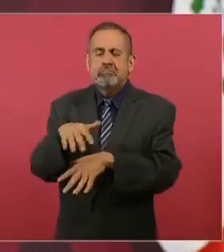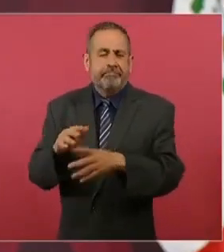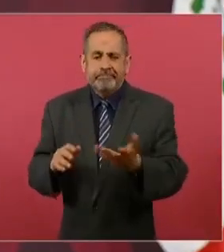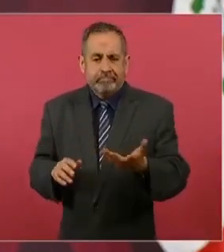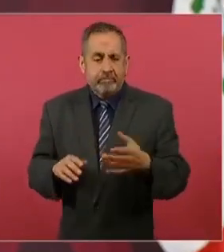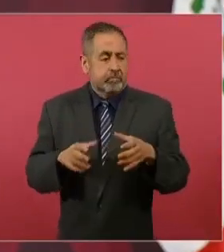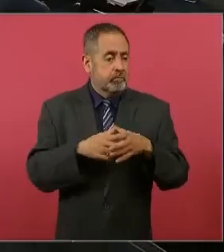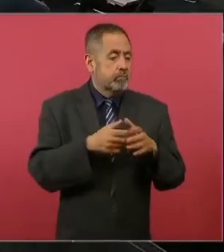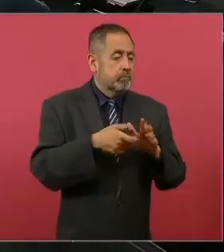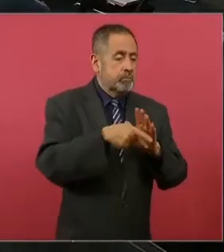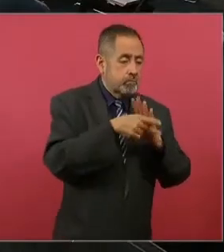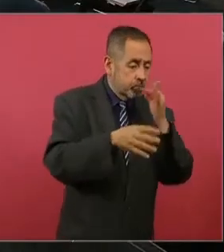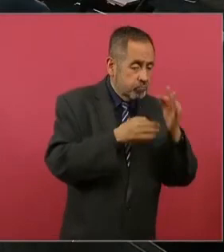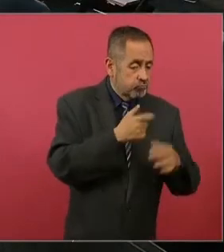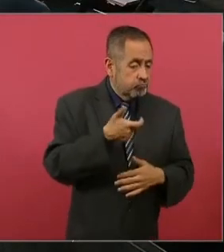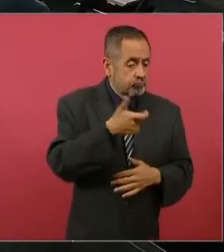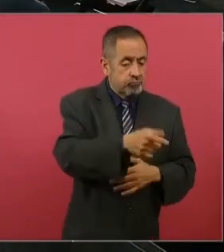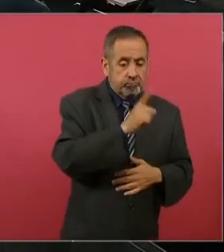medios.